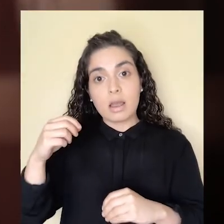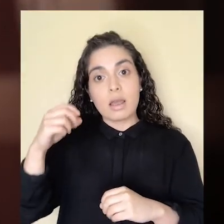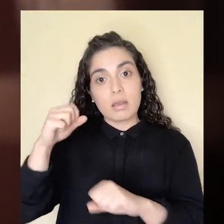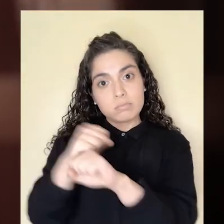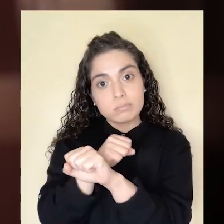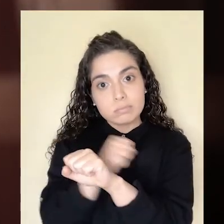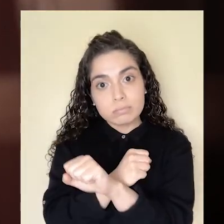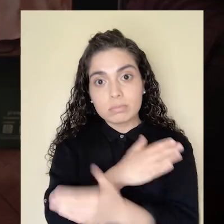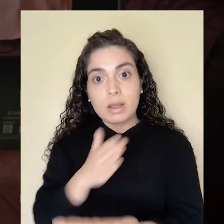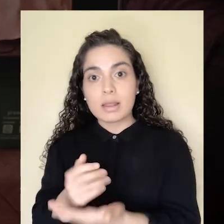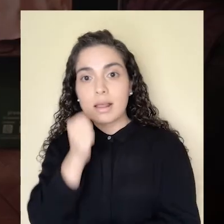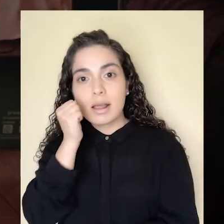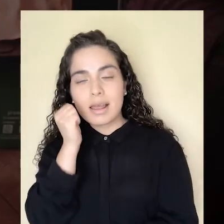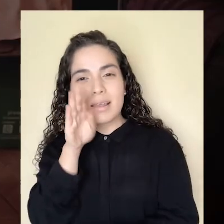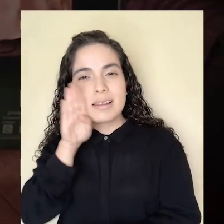así empecé yo.